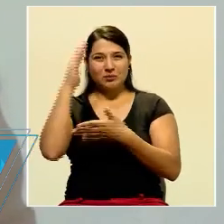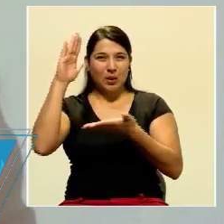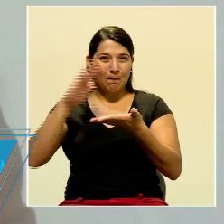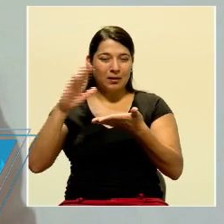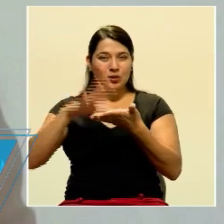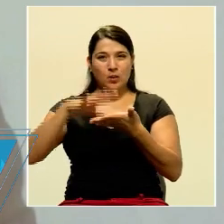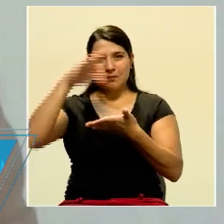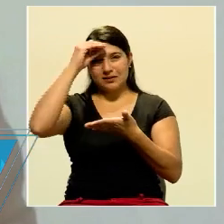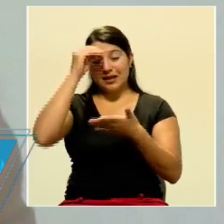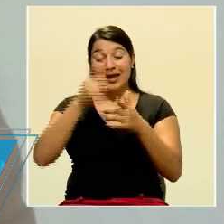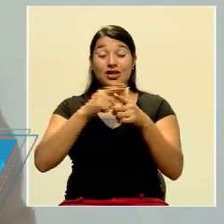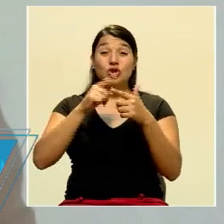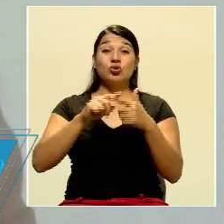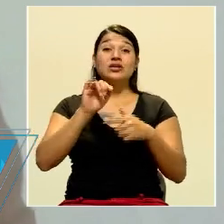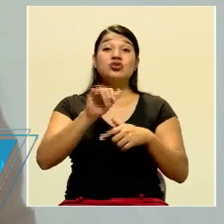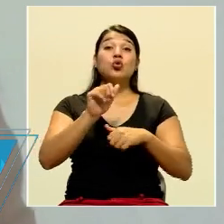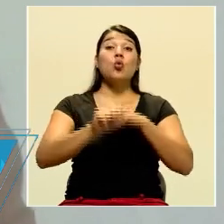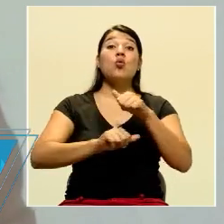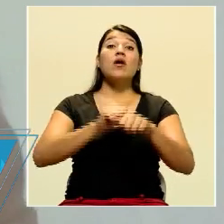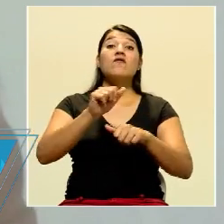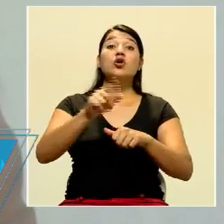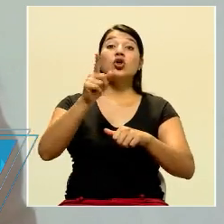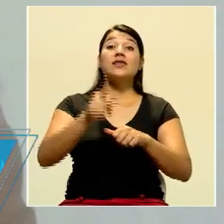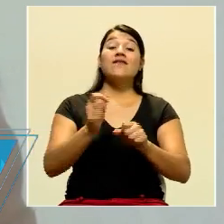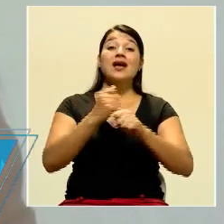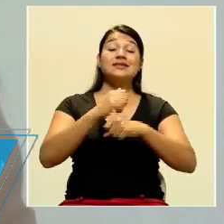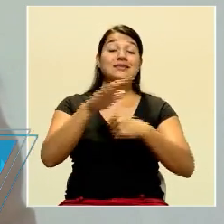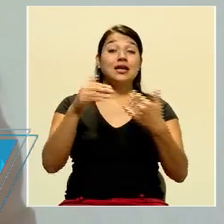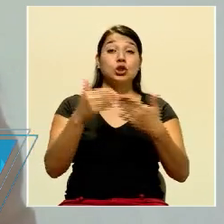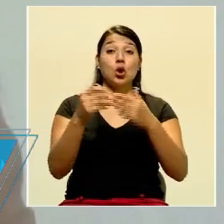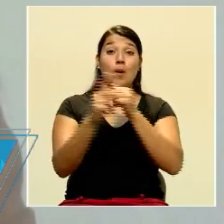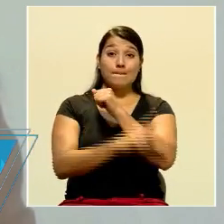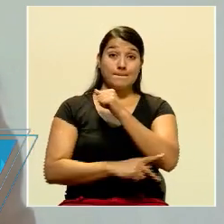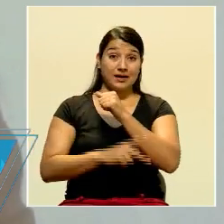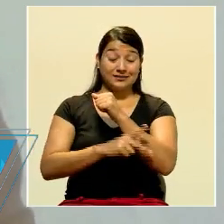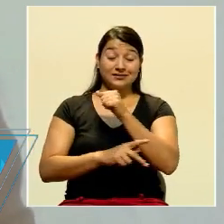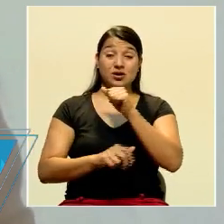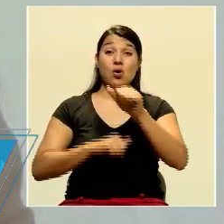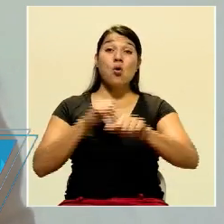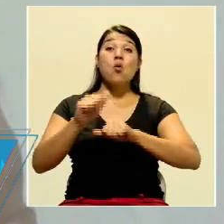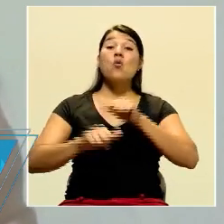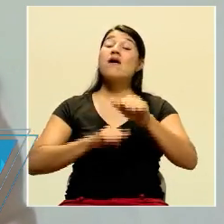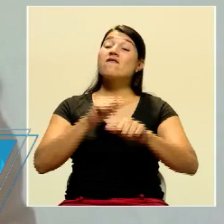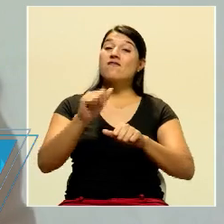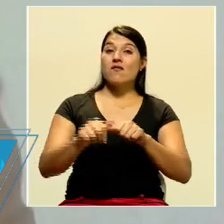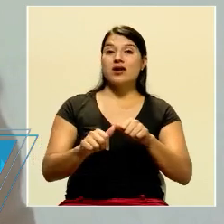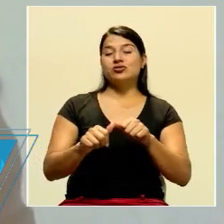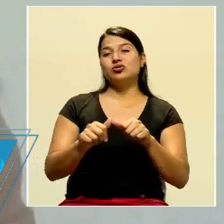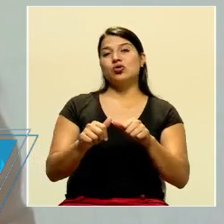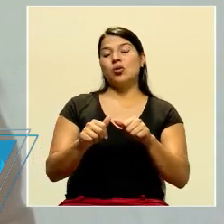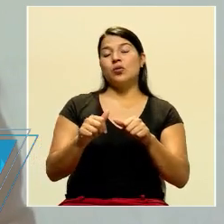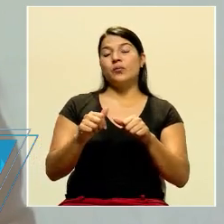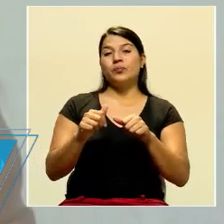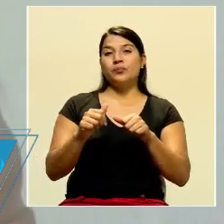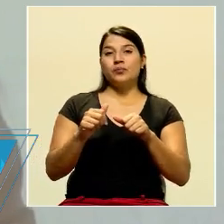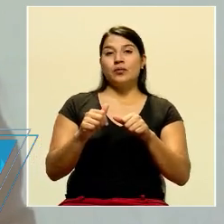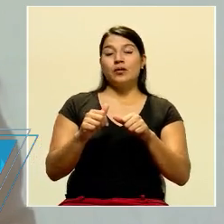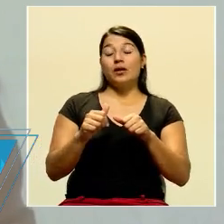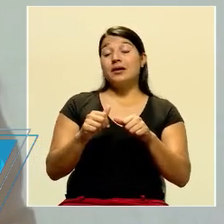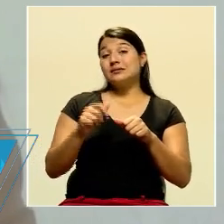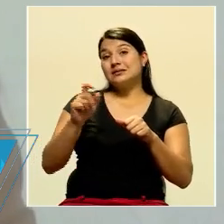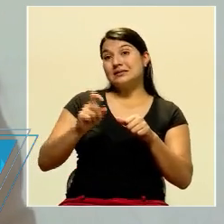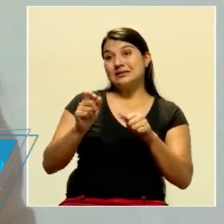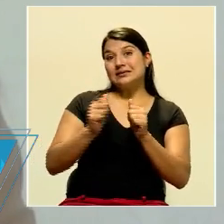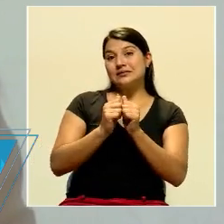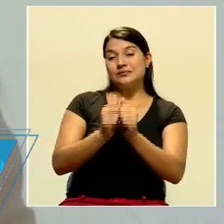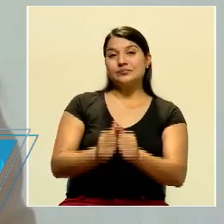un esfuerzo país, es un esfuerzo que pasa por las diferentes instancias que requiere el ministerio también de este